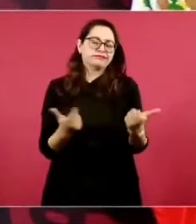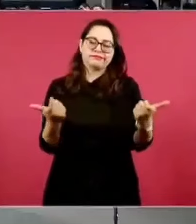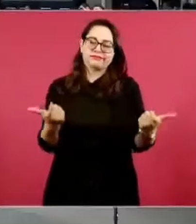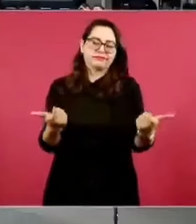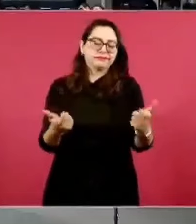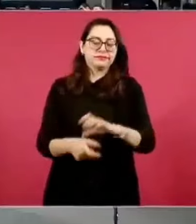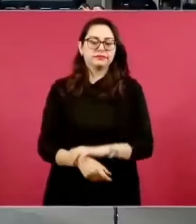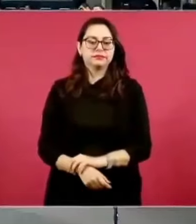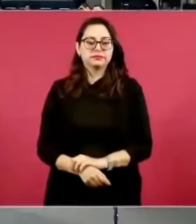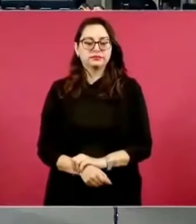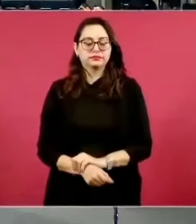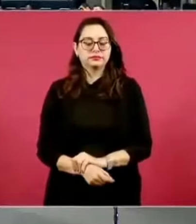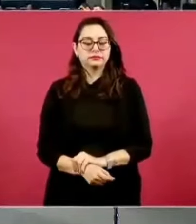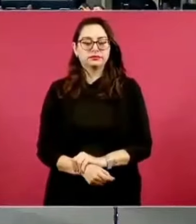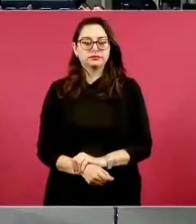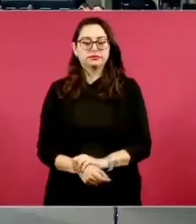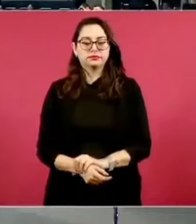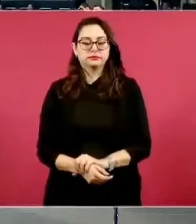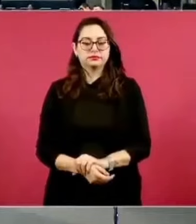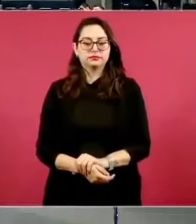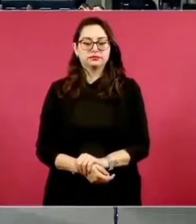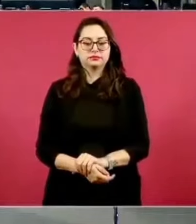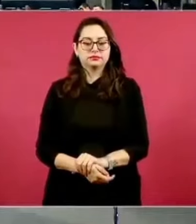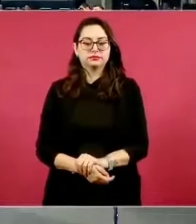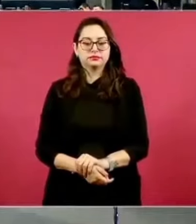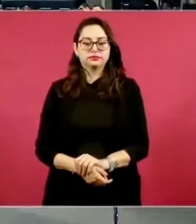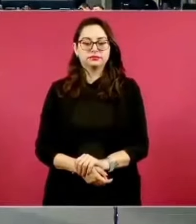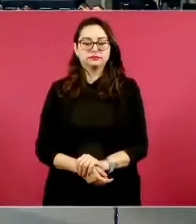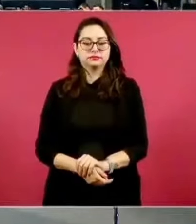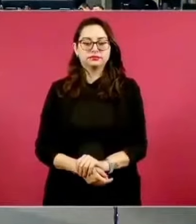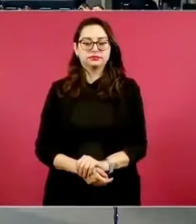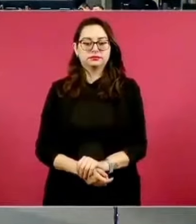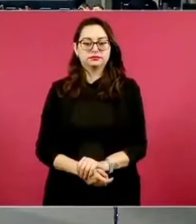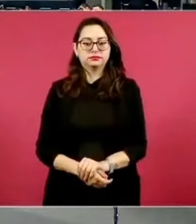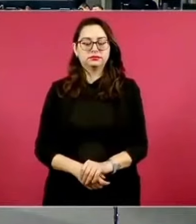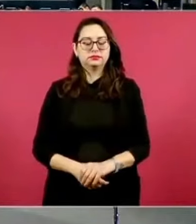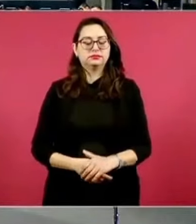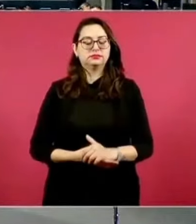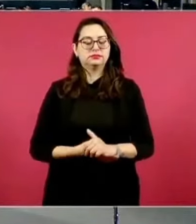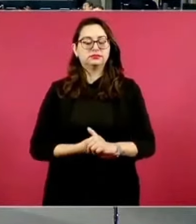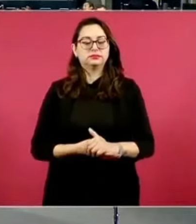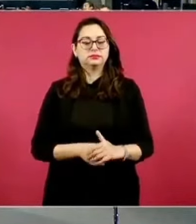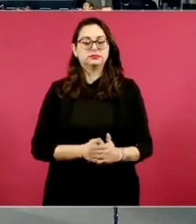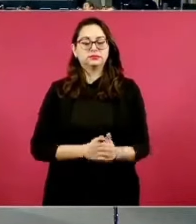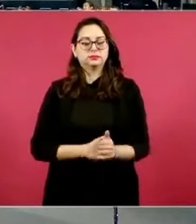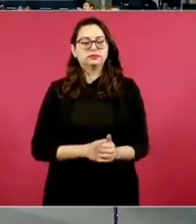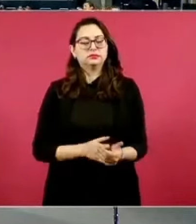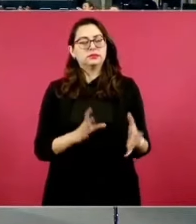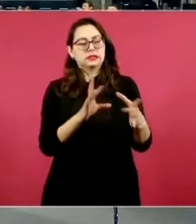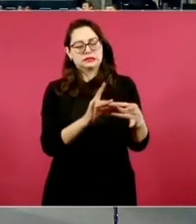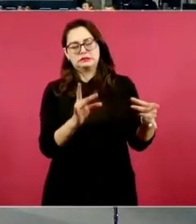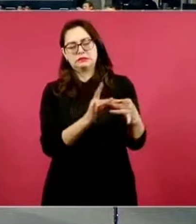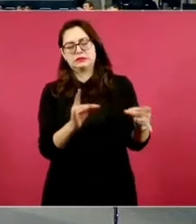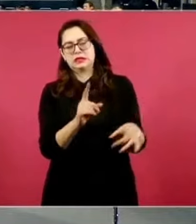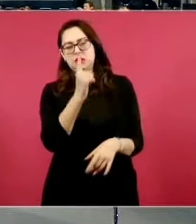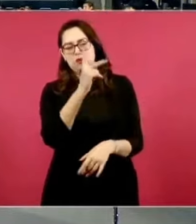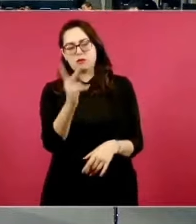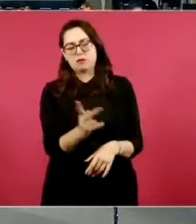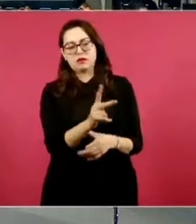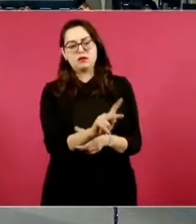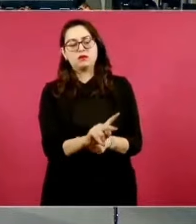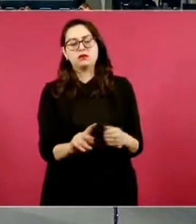no muy bien presidente nada más más quisiera precisar el tema nada más para que quede claro eh